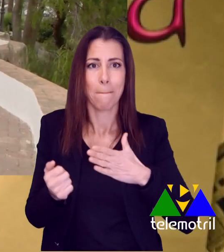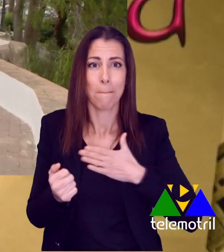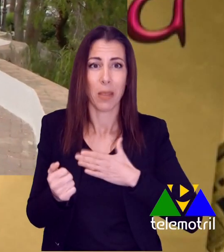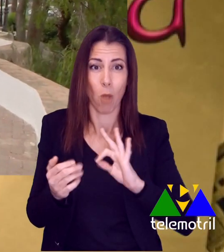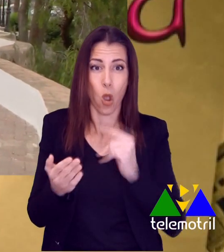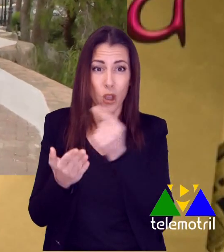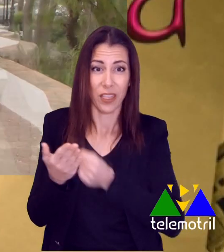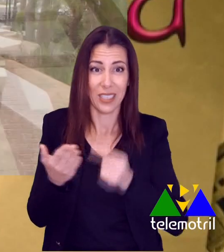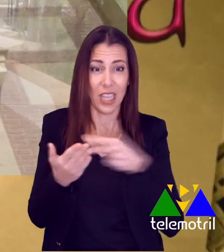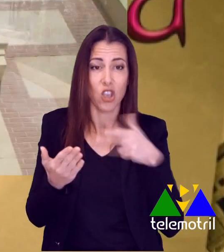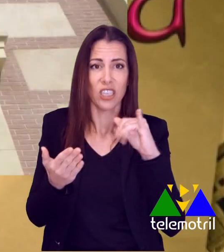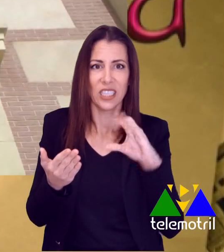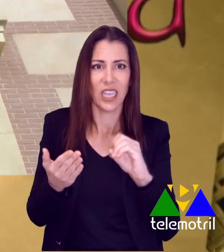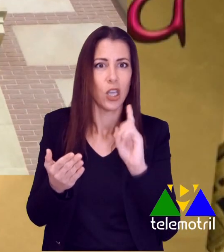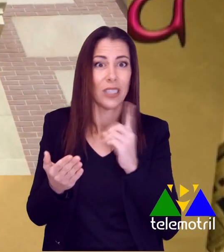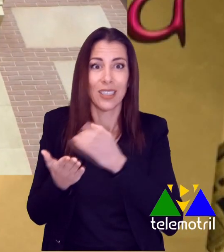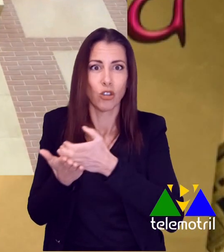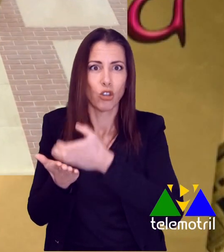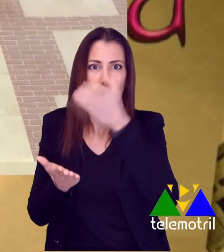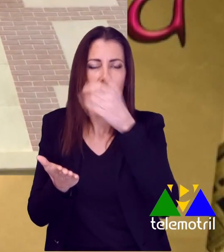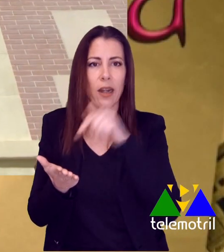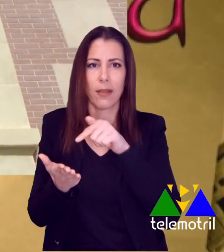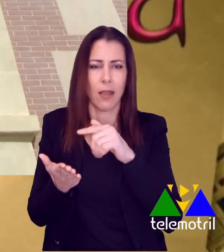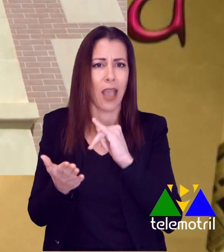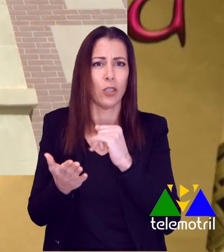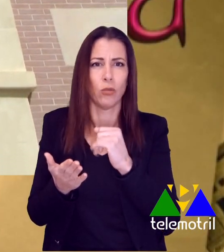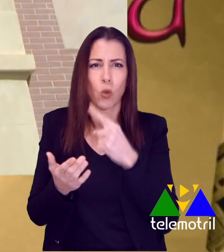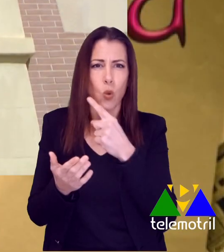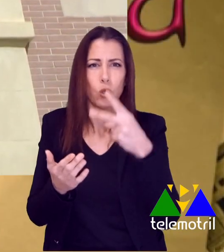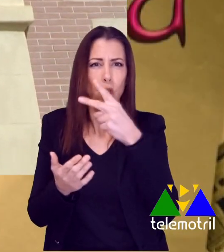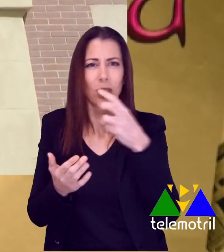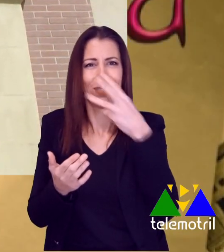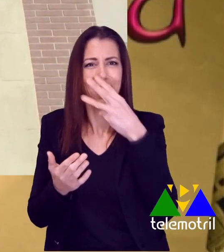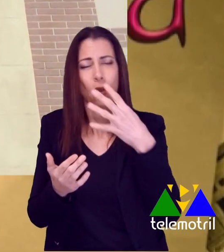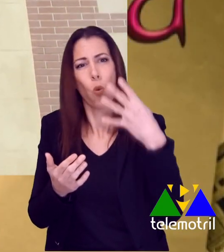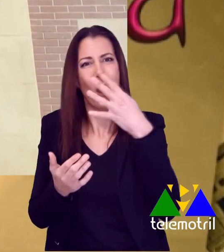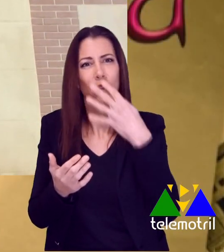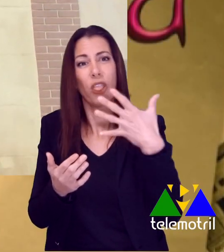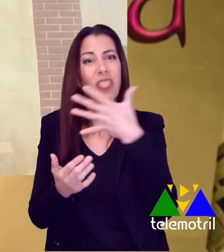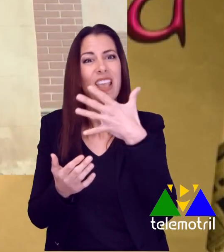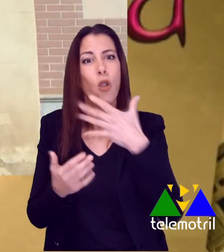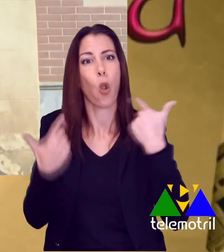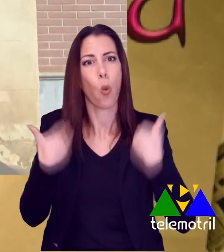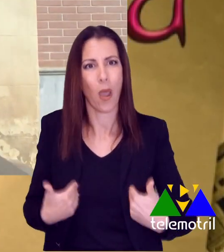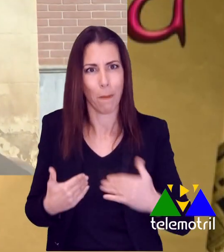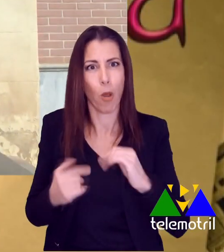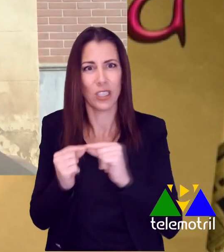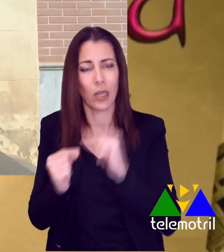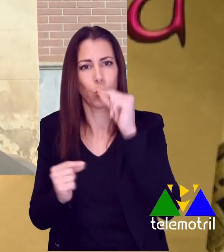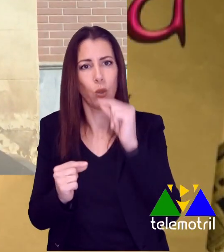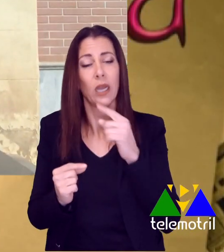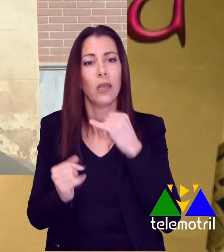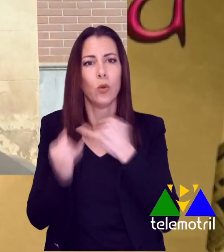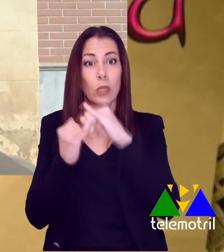diseño de Isidro La Chica, nada más que con la torre es una torre que tiene 1, 2, 3, 4 y 5 cuerpos de altura, es decir, que indudablemente el último